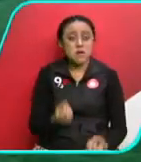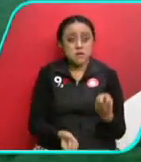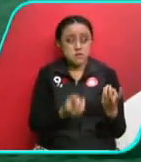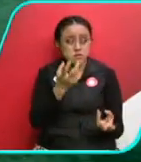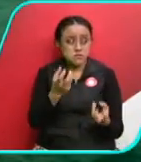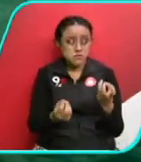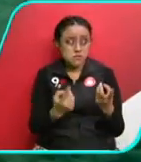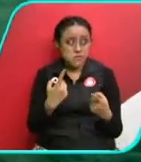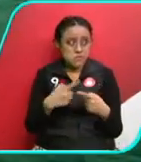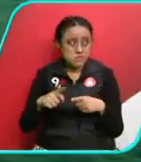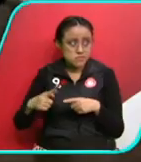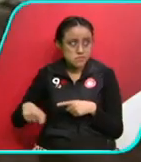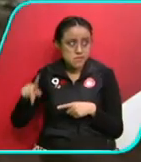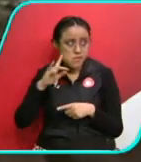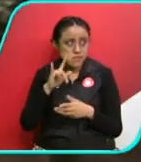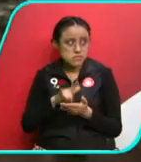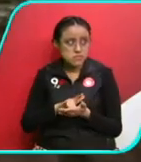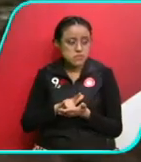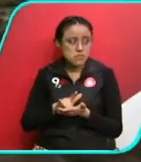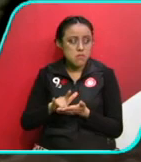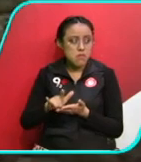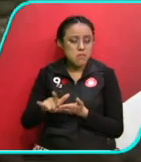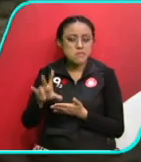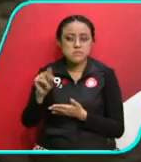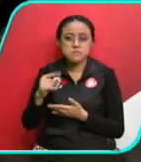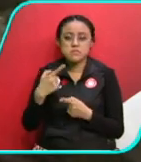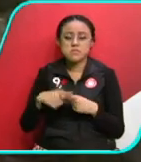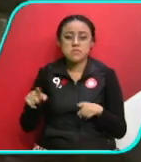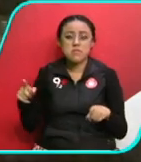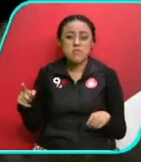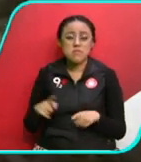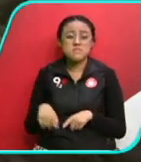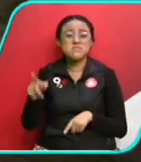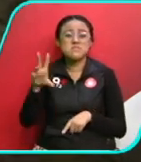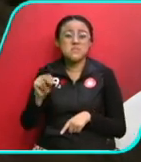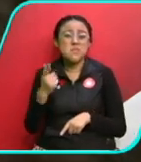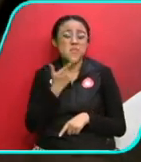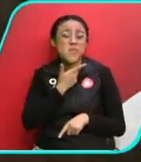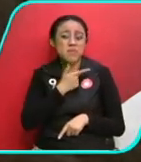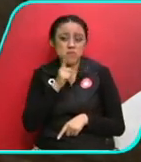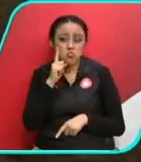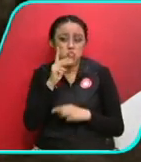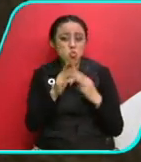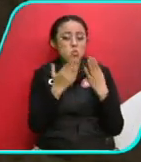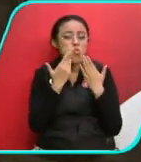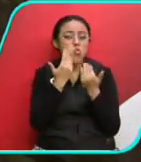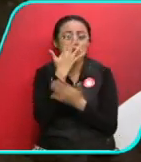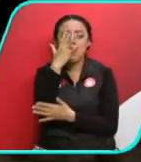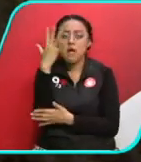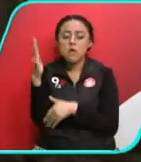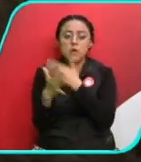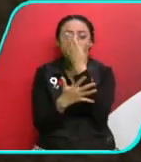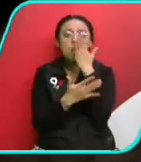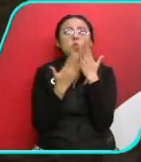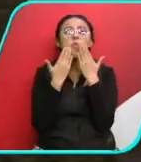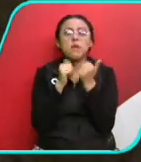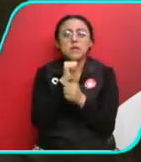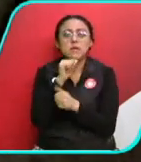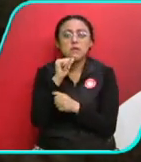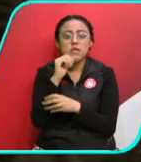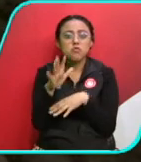el panorama desde el aire dejó de gustarle. Era desgarrador. Cerros sin árboles, áreas